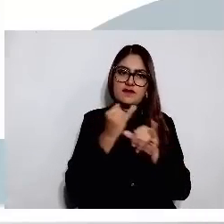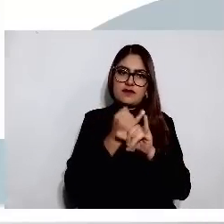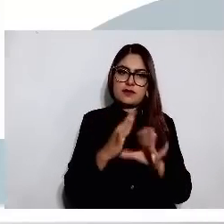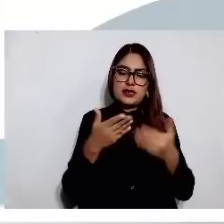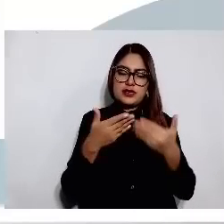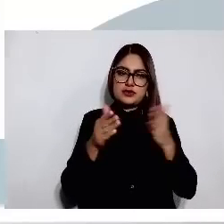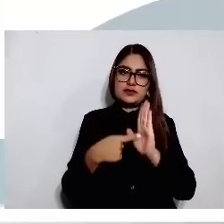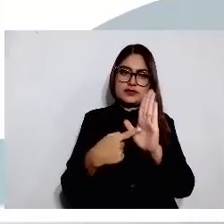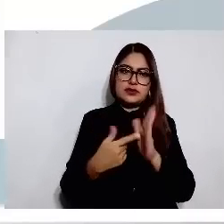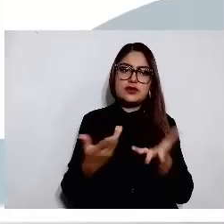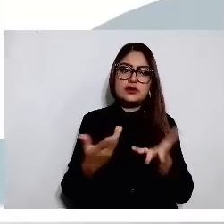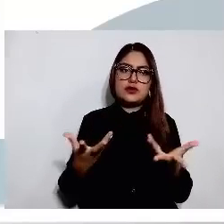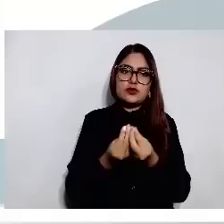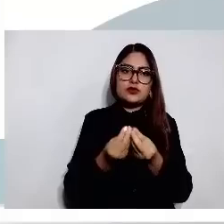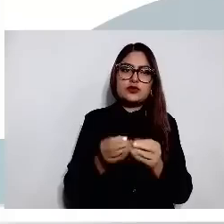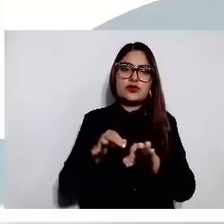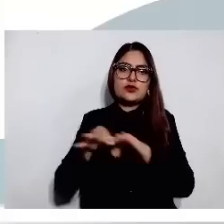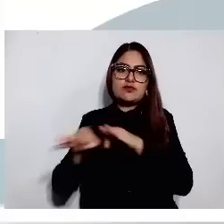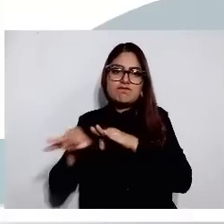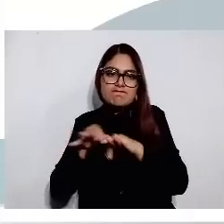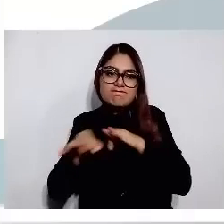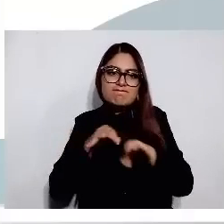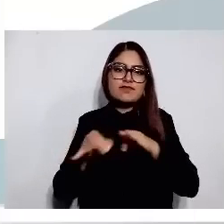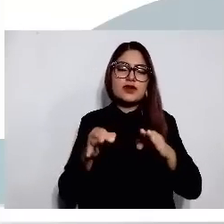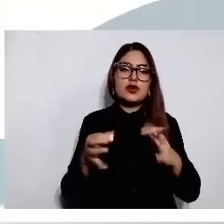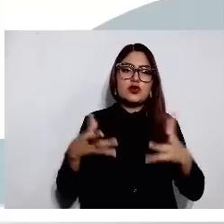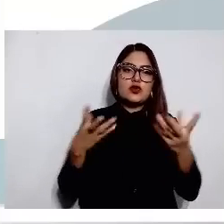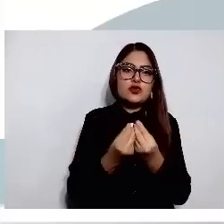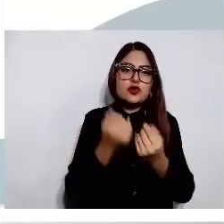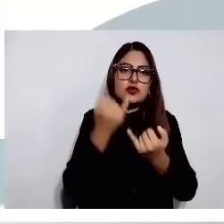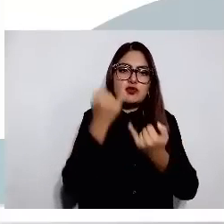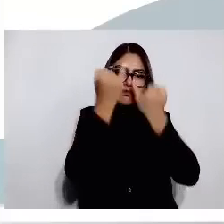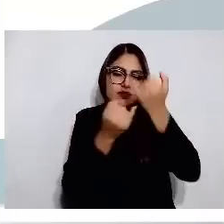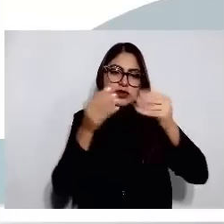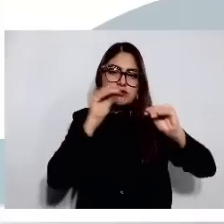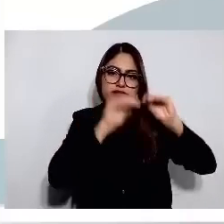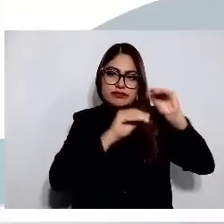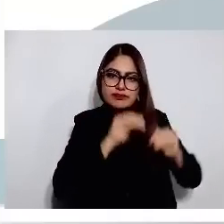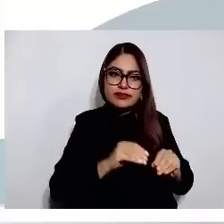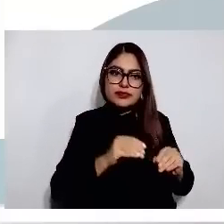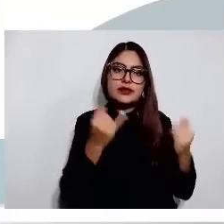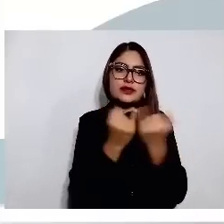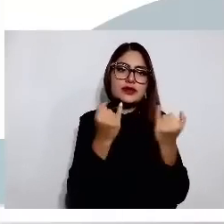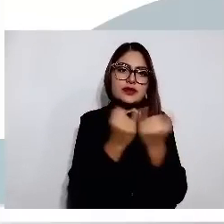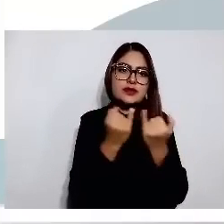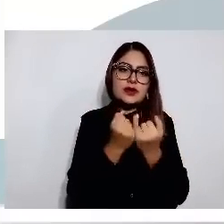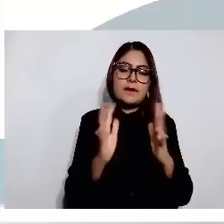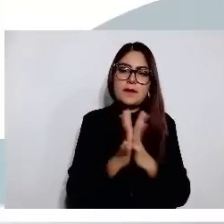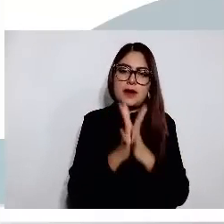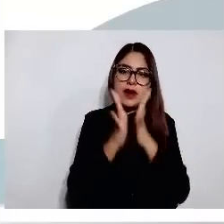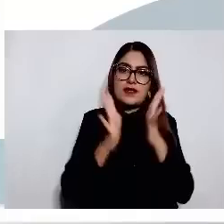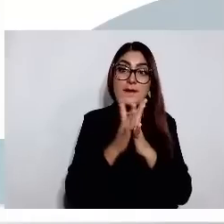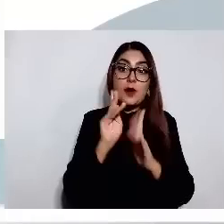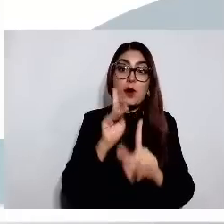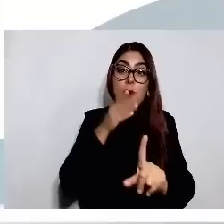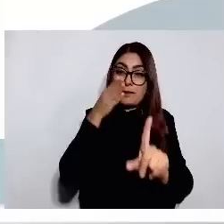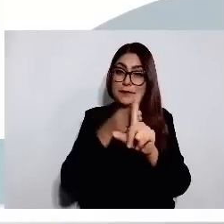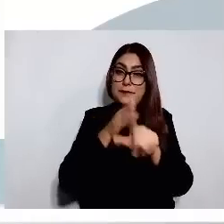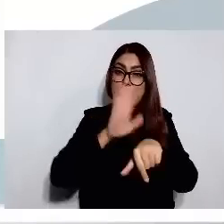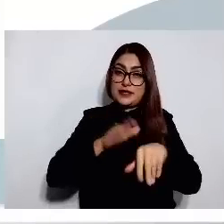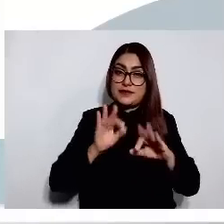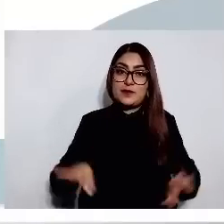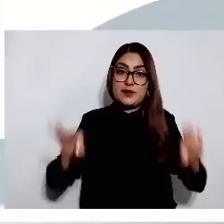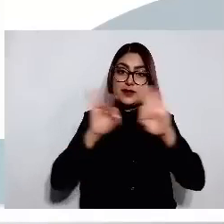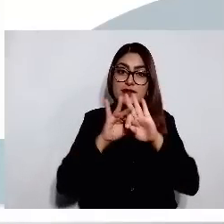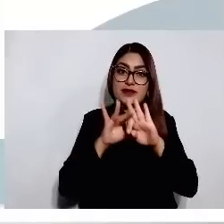colaboración, co-creación y participación. Y ojo, al centro, no hay que perdernos en el mundo de la transparentología, que